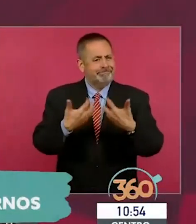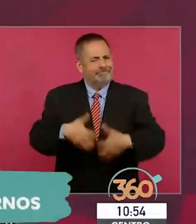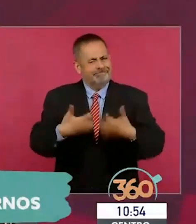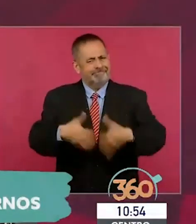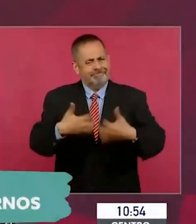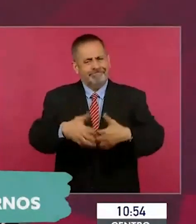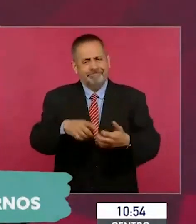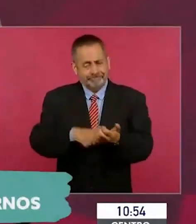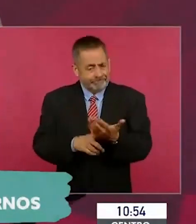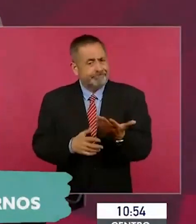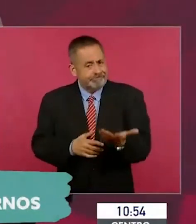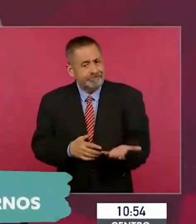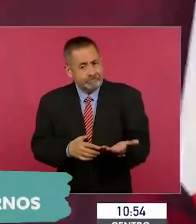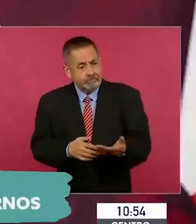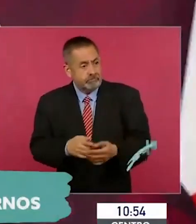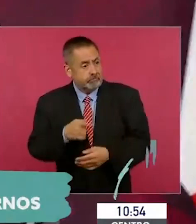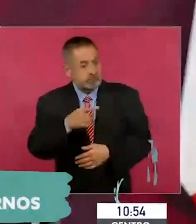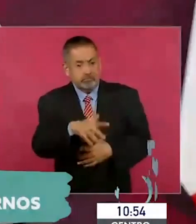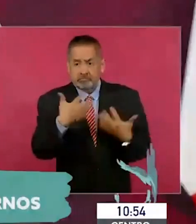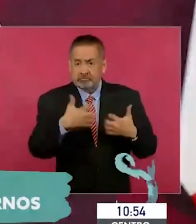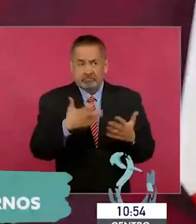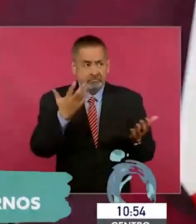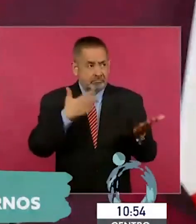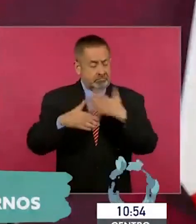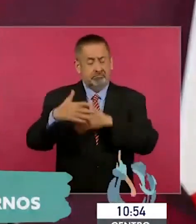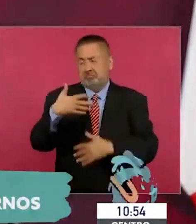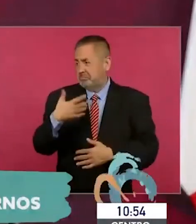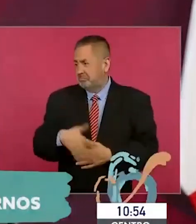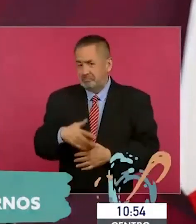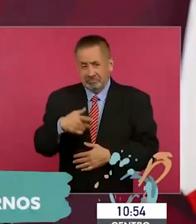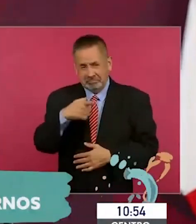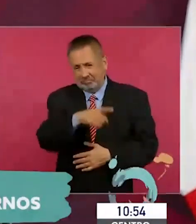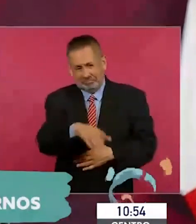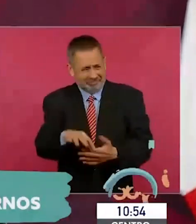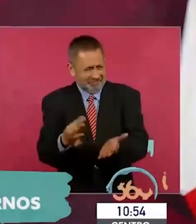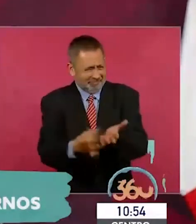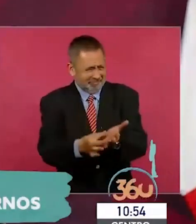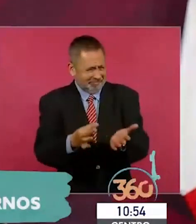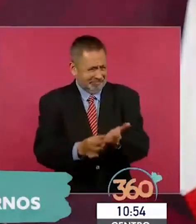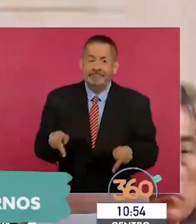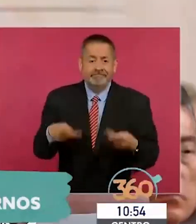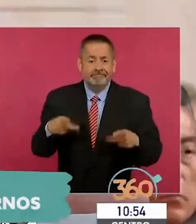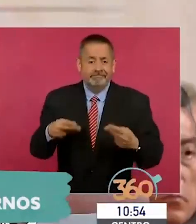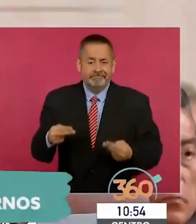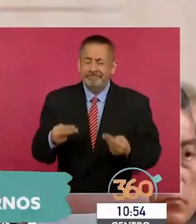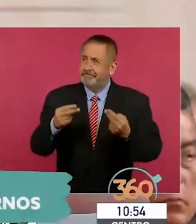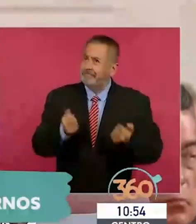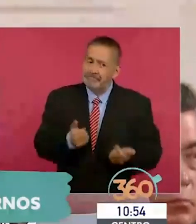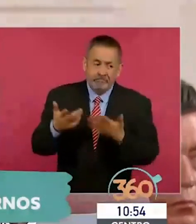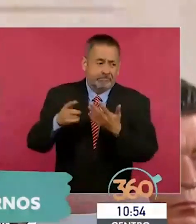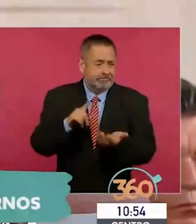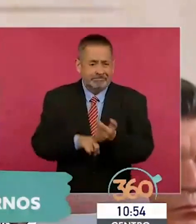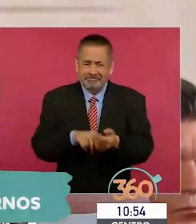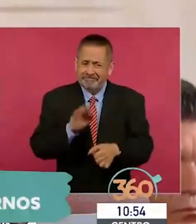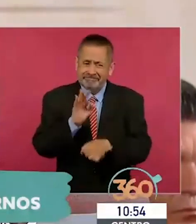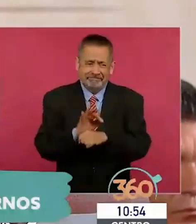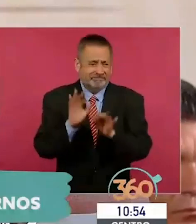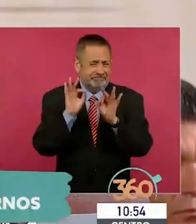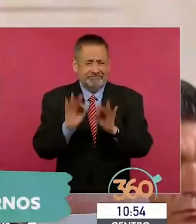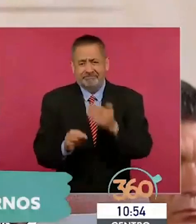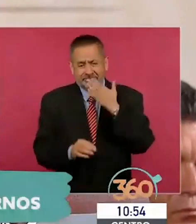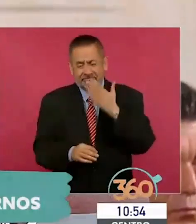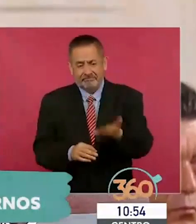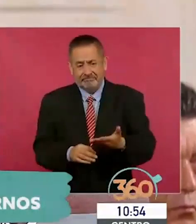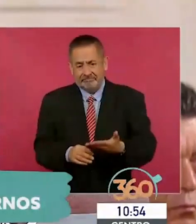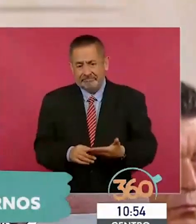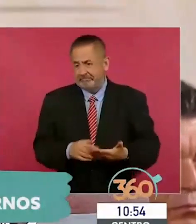esta empresa que tiene mucho futuro porque es producción de acero, está garantizado